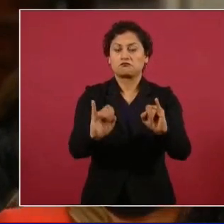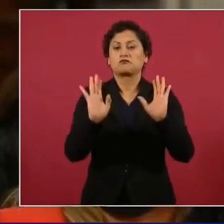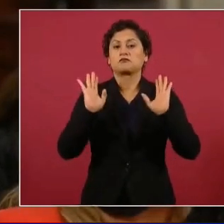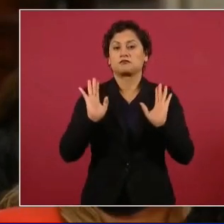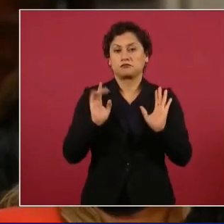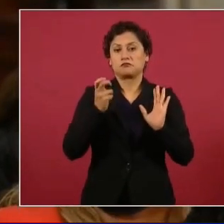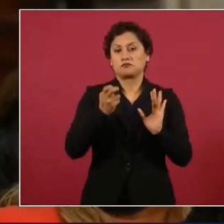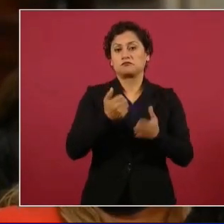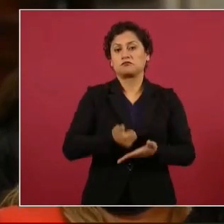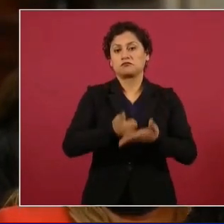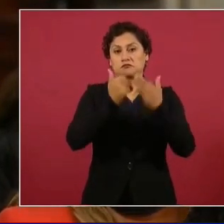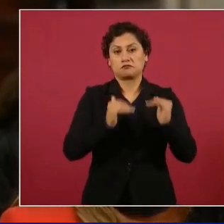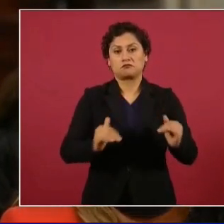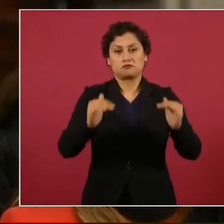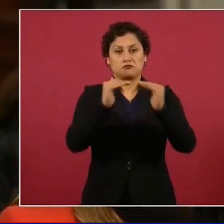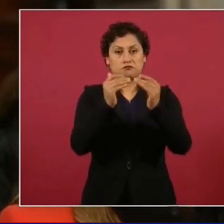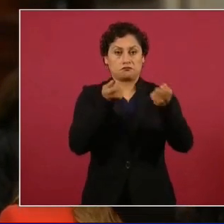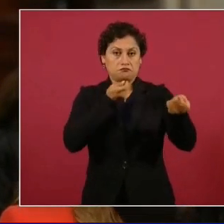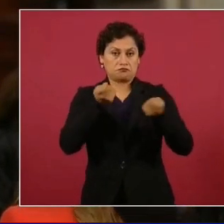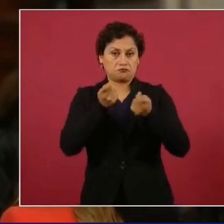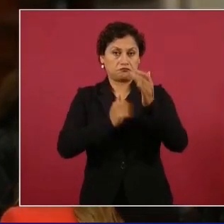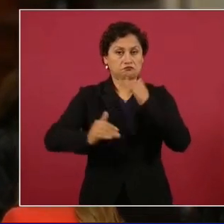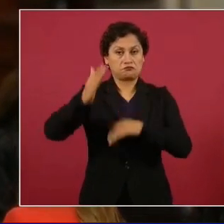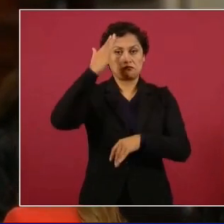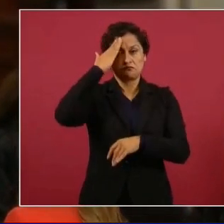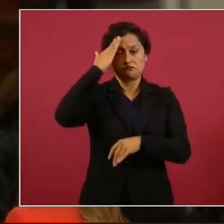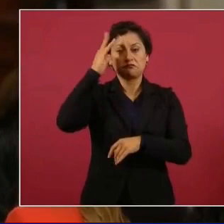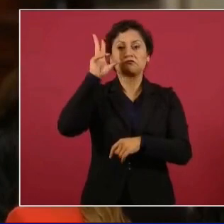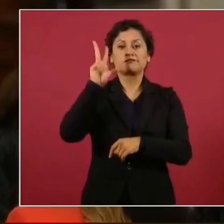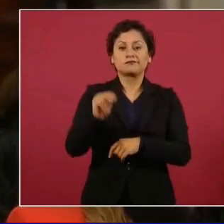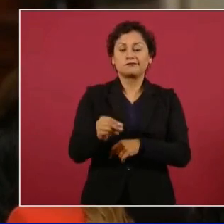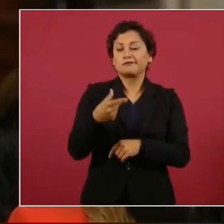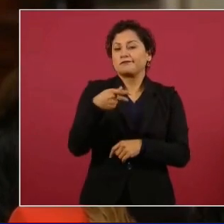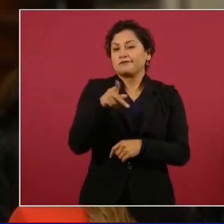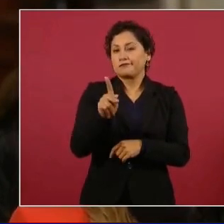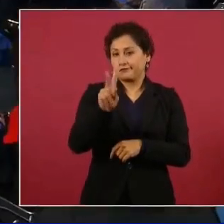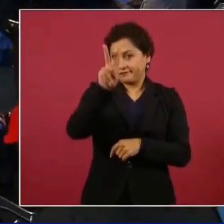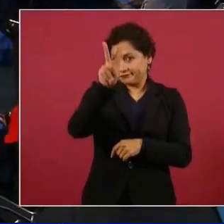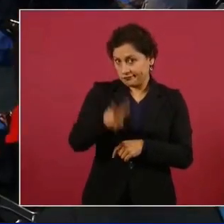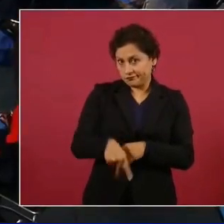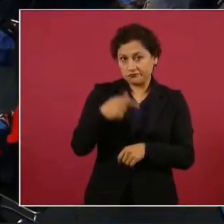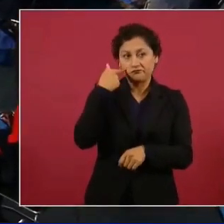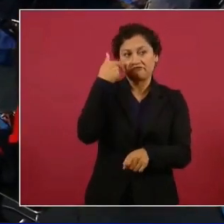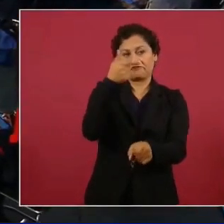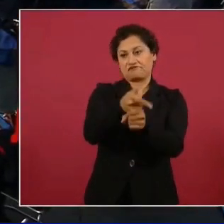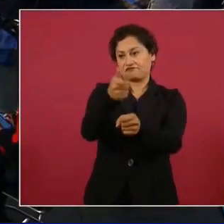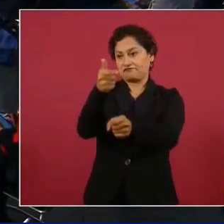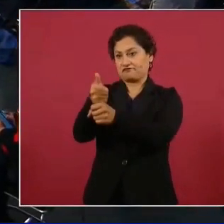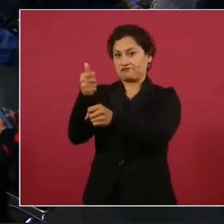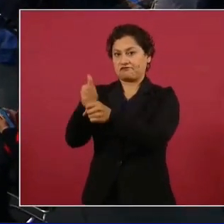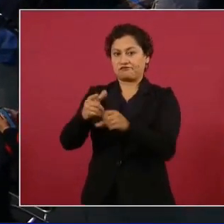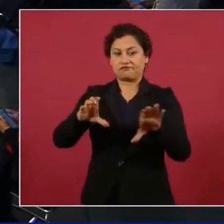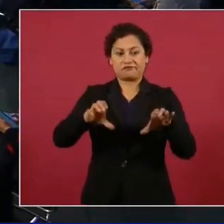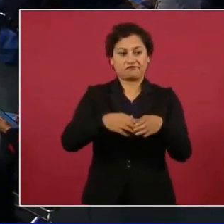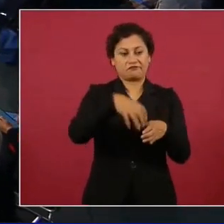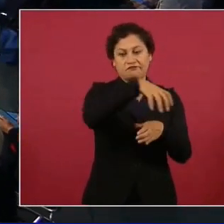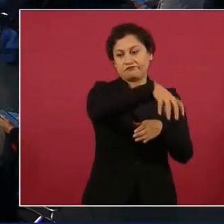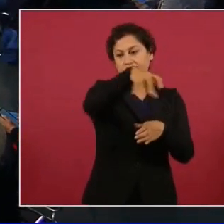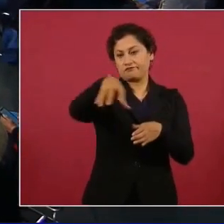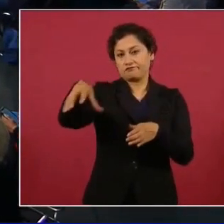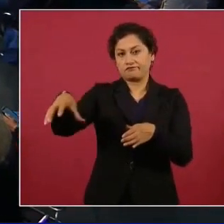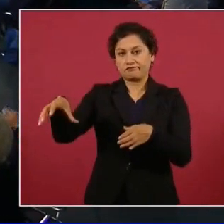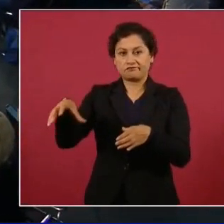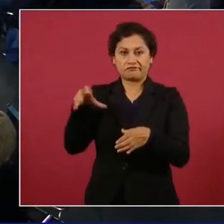poder. Sin embargo, estos organismos pues, se ha visto que duplican funciones, no tienen un marco jurídico